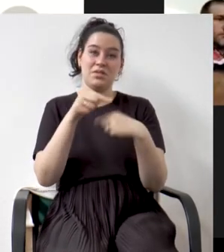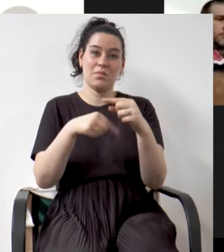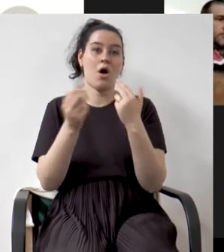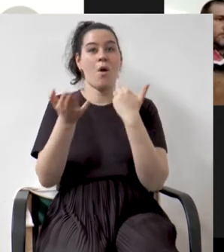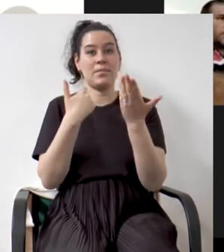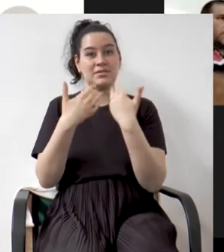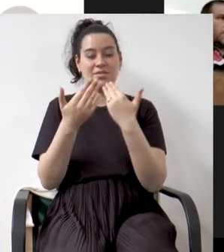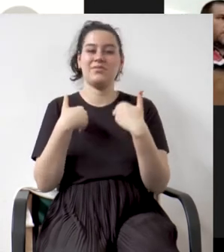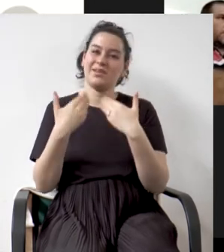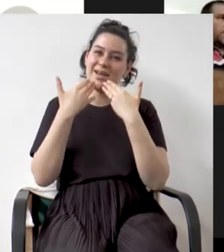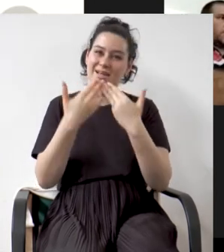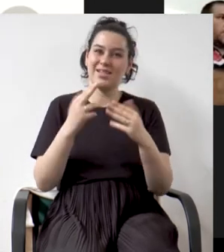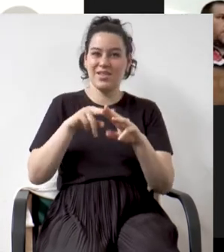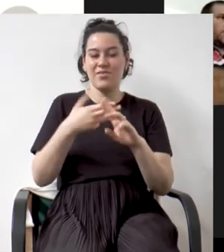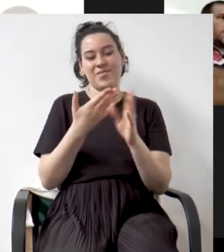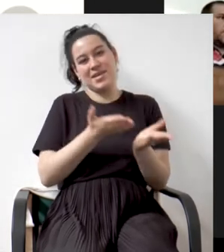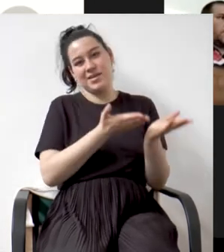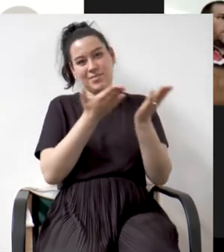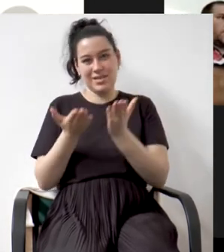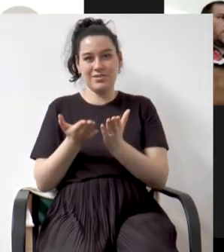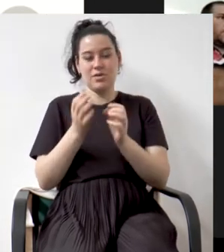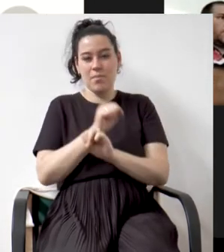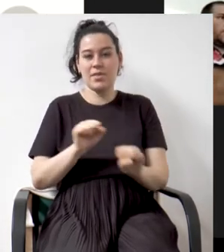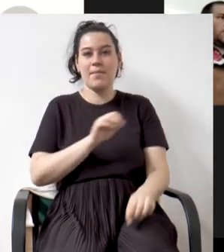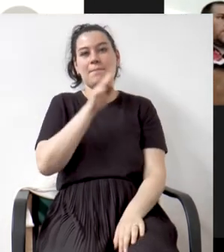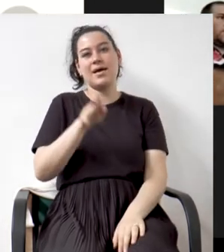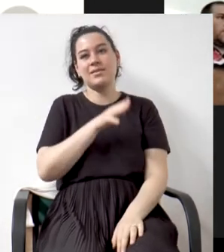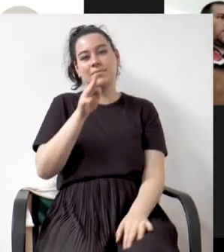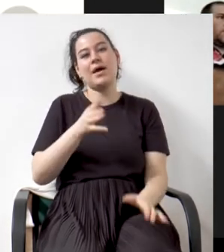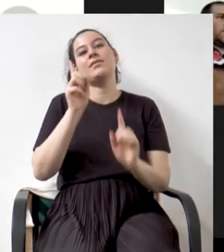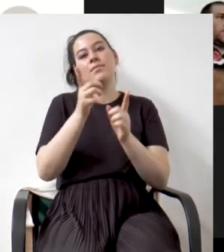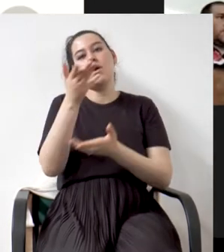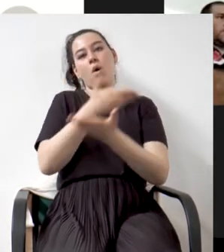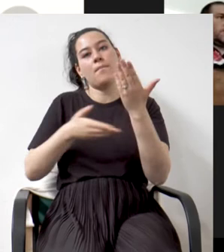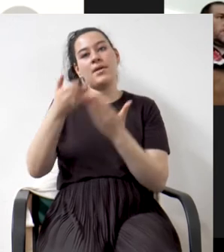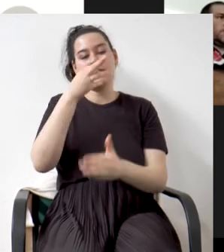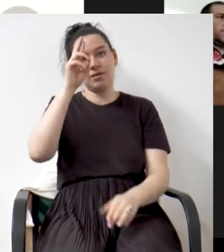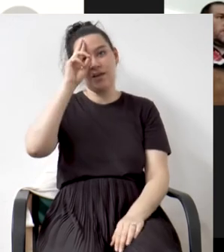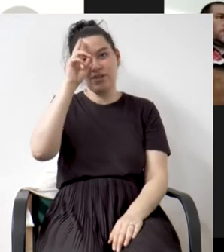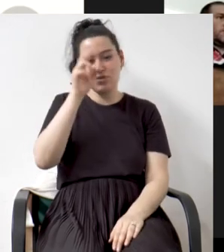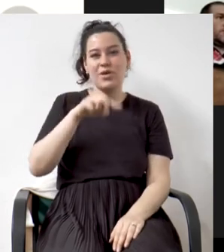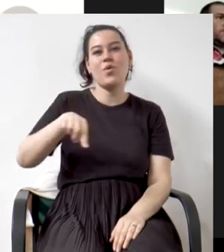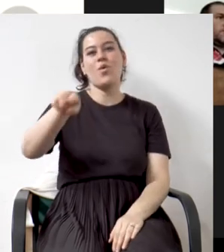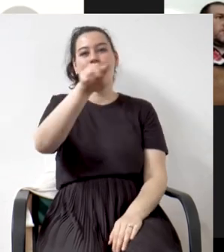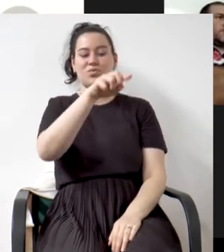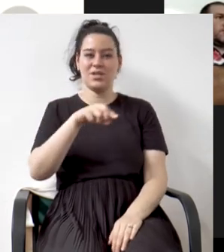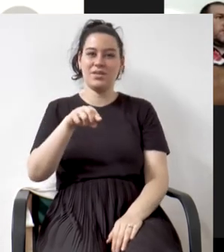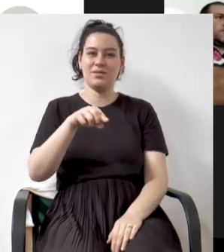seguimos conversando y agradezco de vuelta la invitación a poder participar y compartir algunas reflexiones con ustedes.